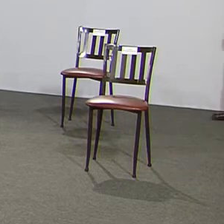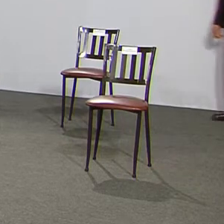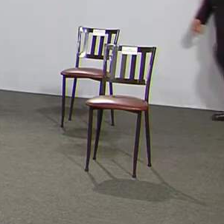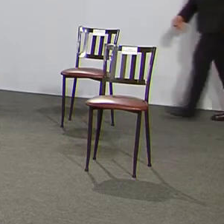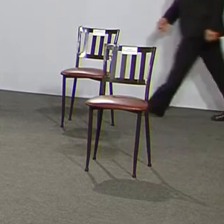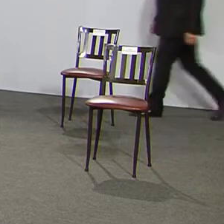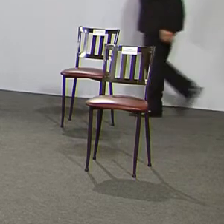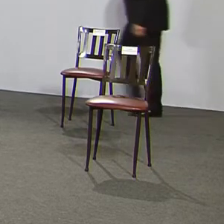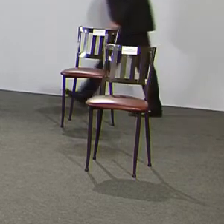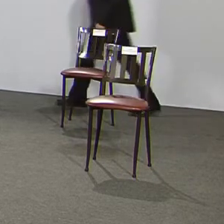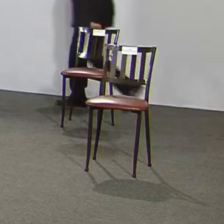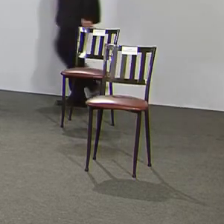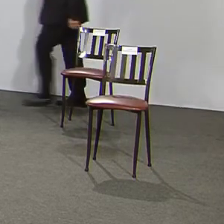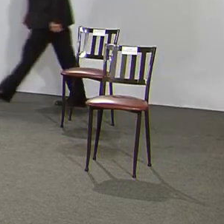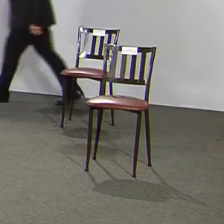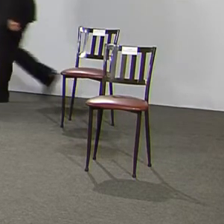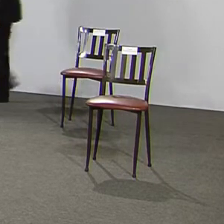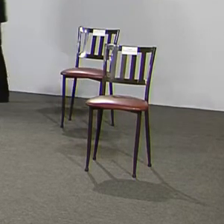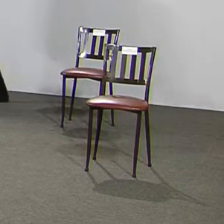días. Buenos días.